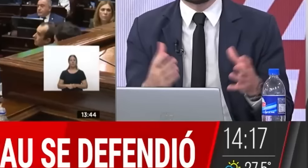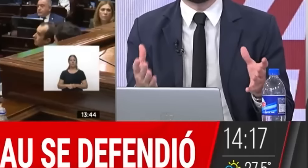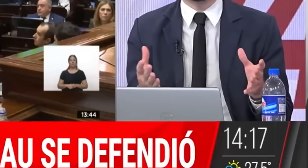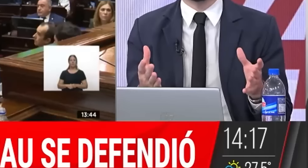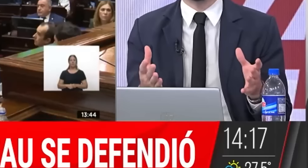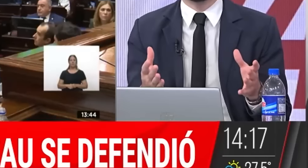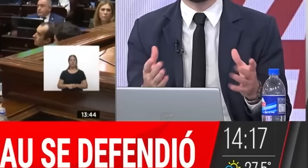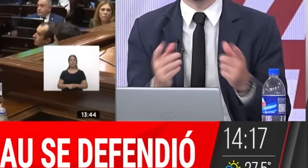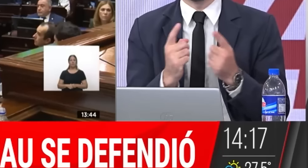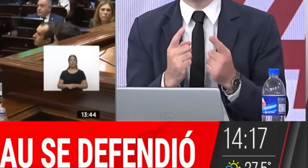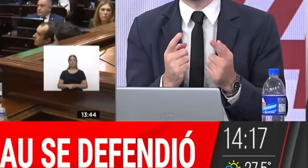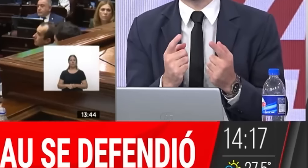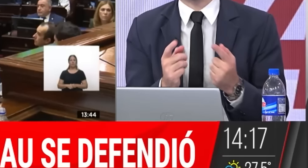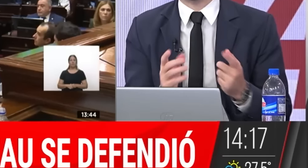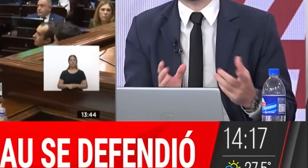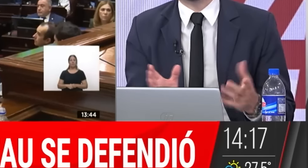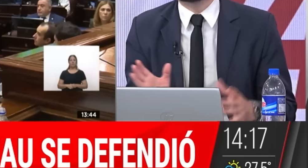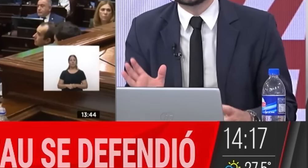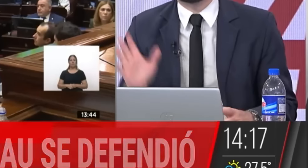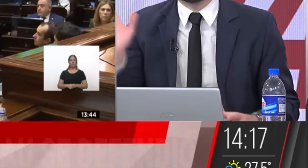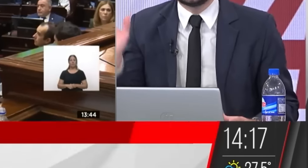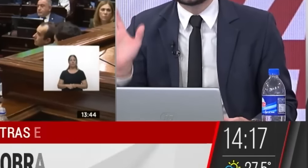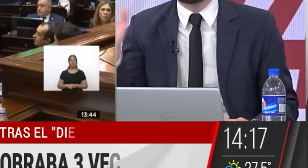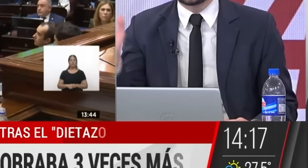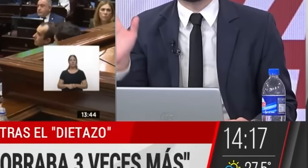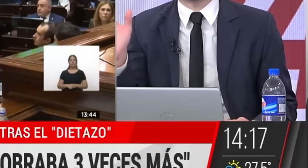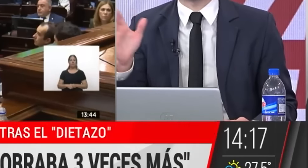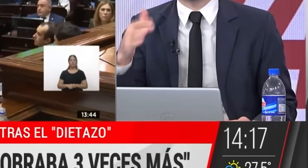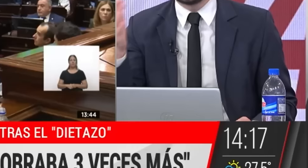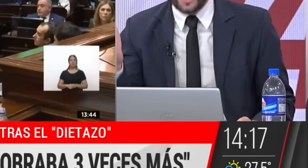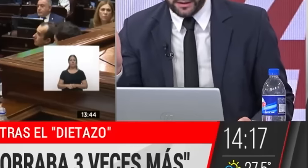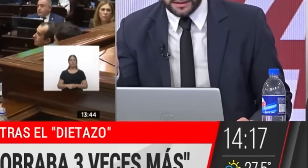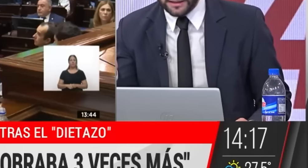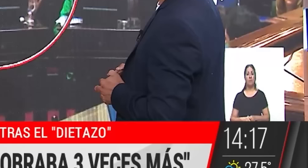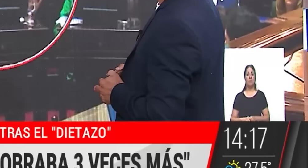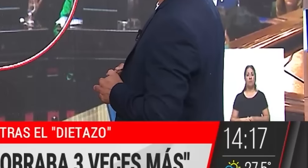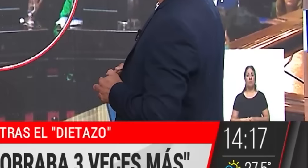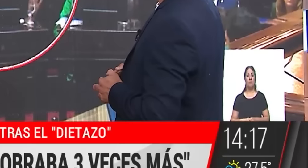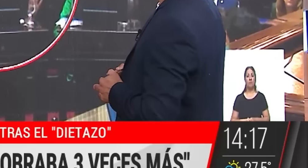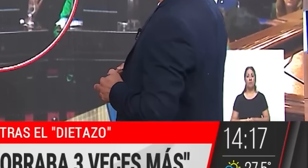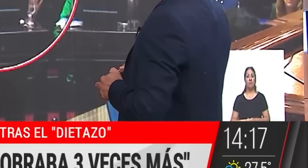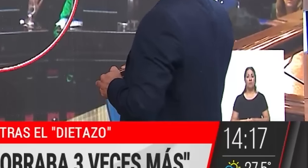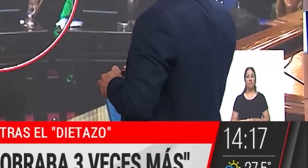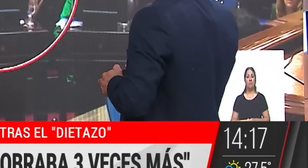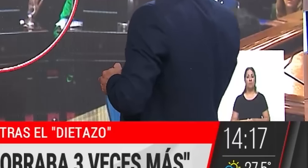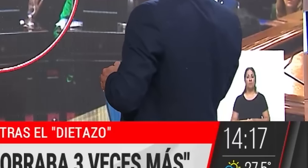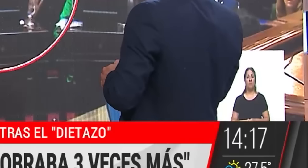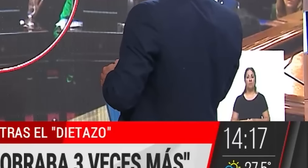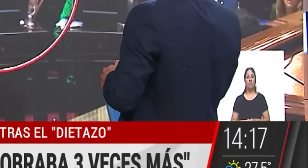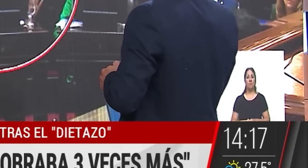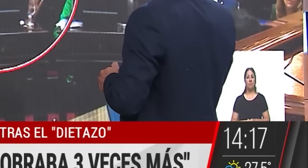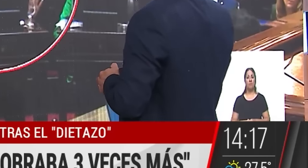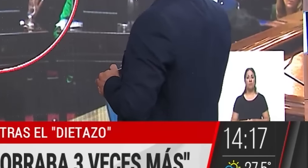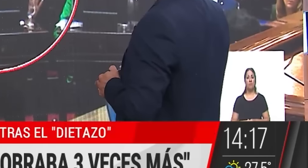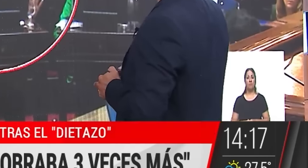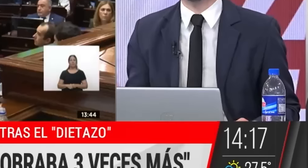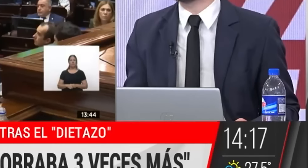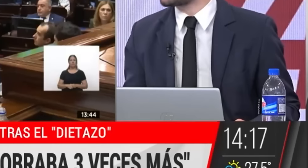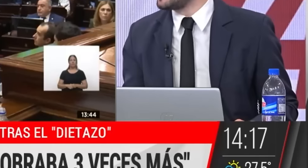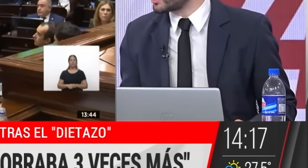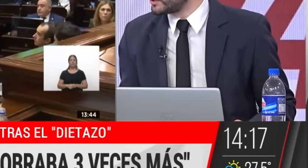para avalar su decisión, sino porque más allá de ese amague tenue de votar, él explicó que